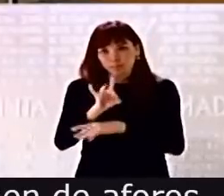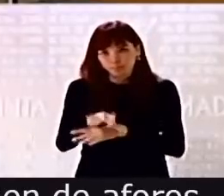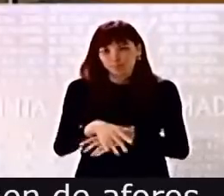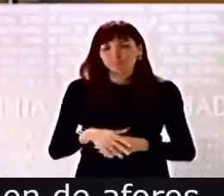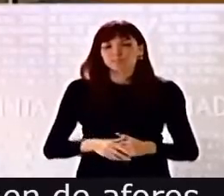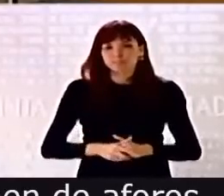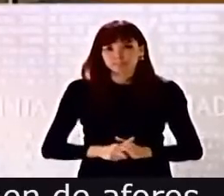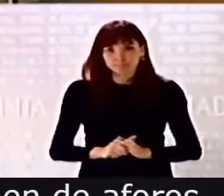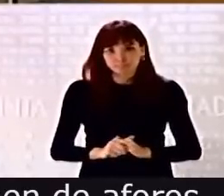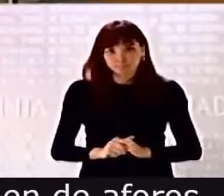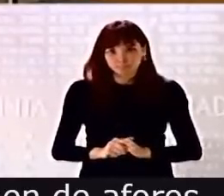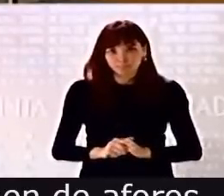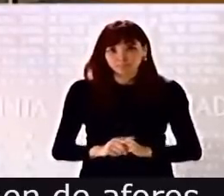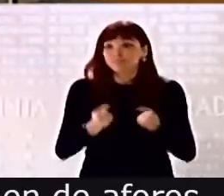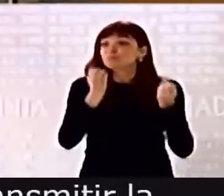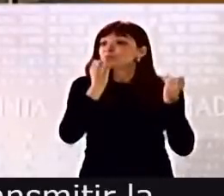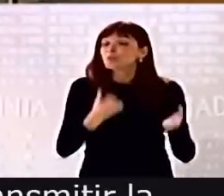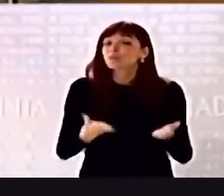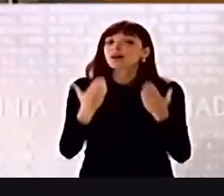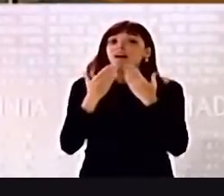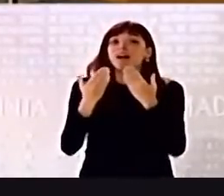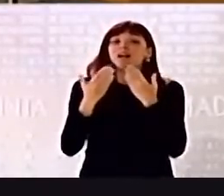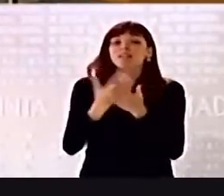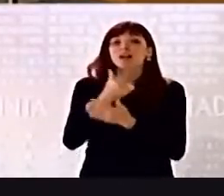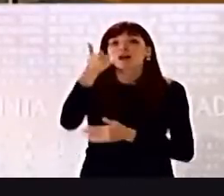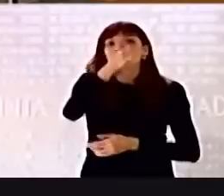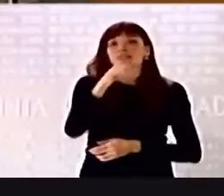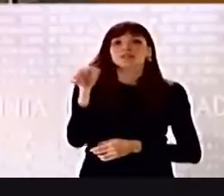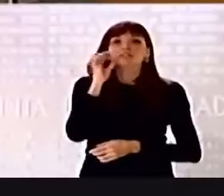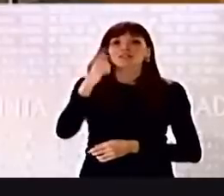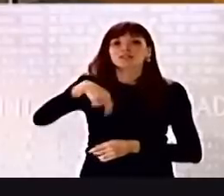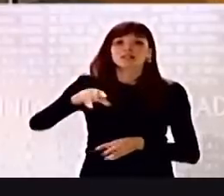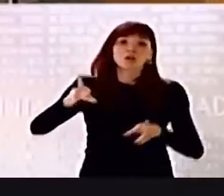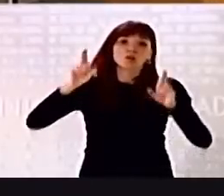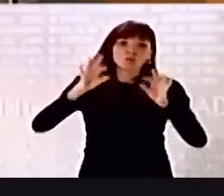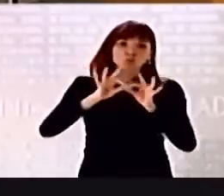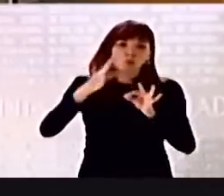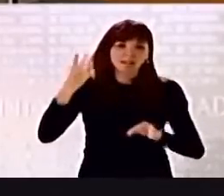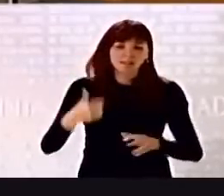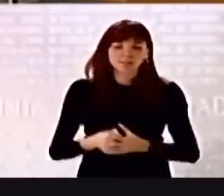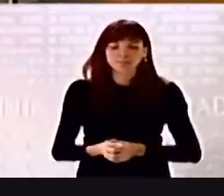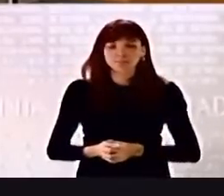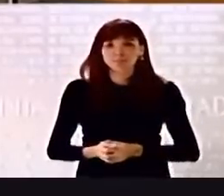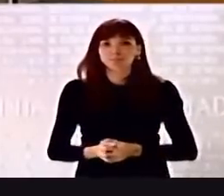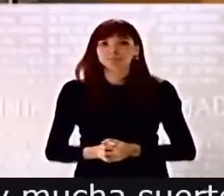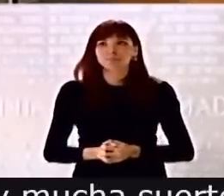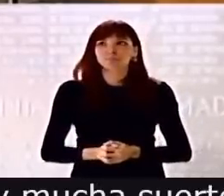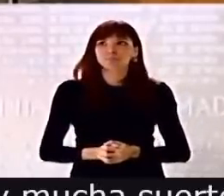Muy bien, muchísimas gracias a todos y a todas y mucha suerte. Muchas gracias.